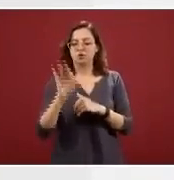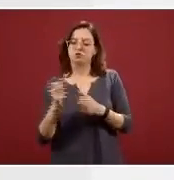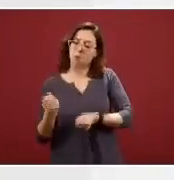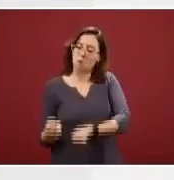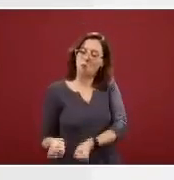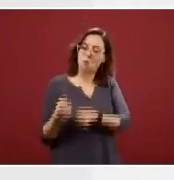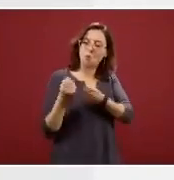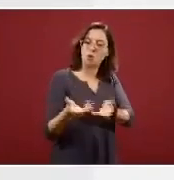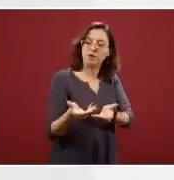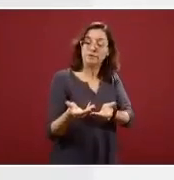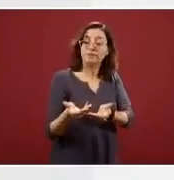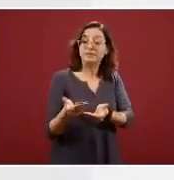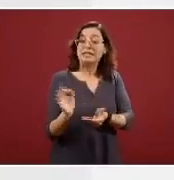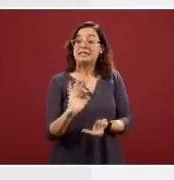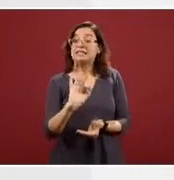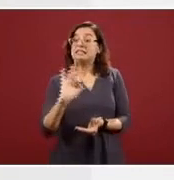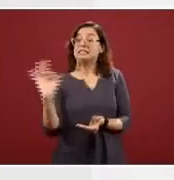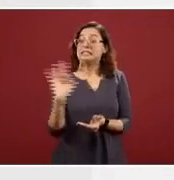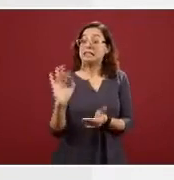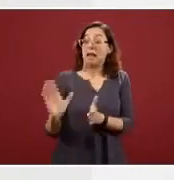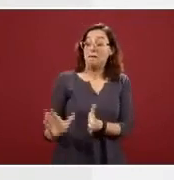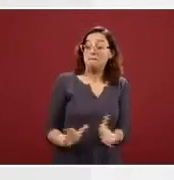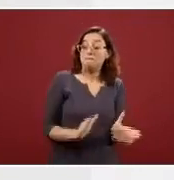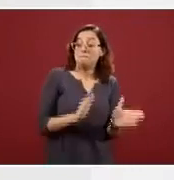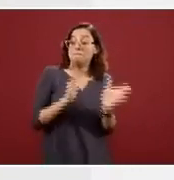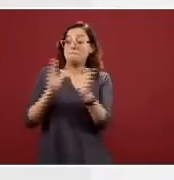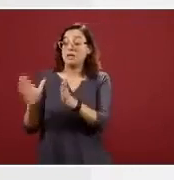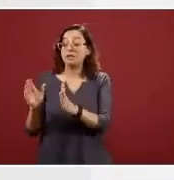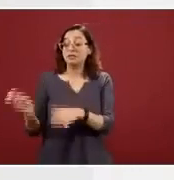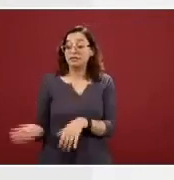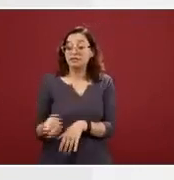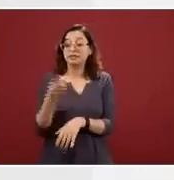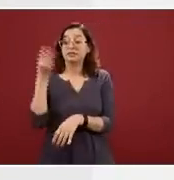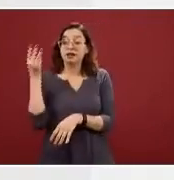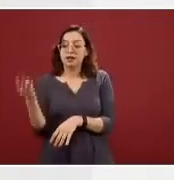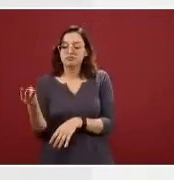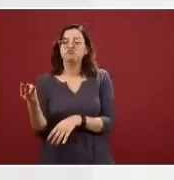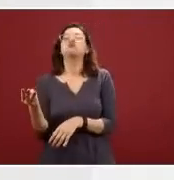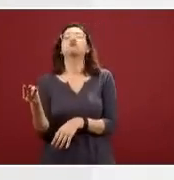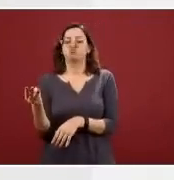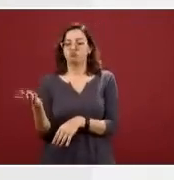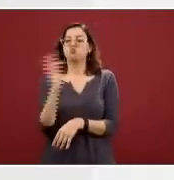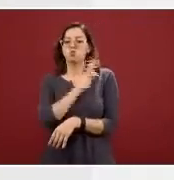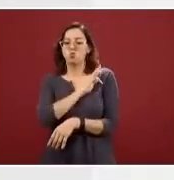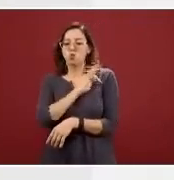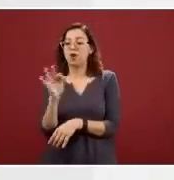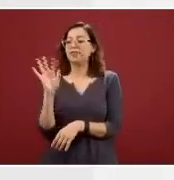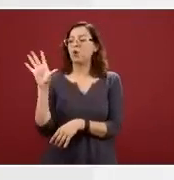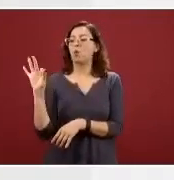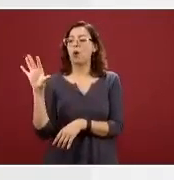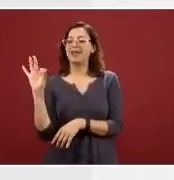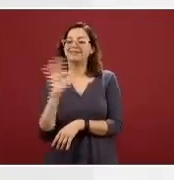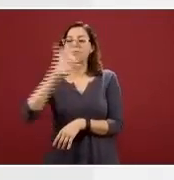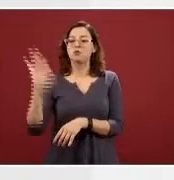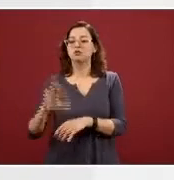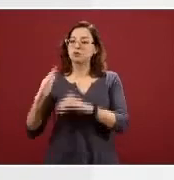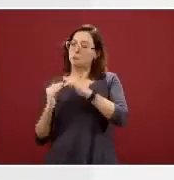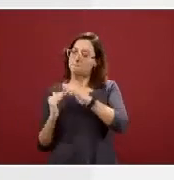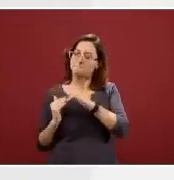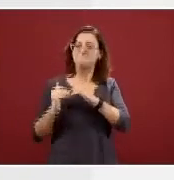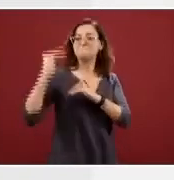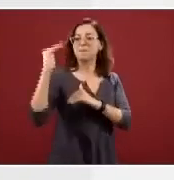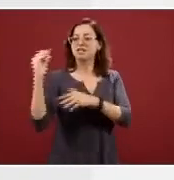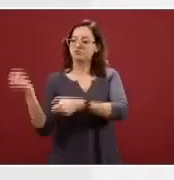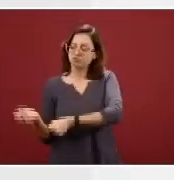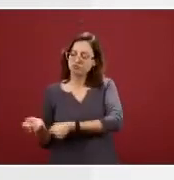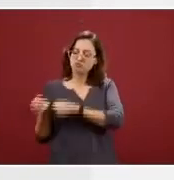un soporte para un posible escenario 3 o donde se vaya presentando, el poder distribuir 40% de esta demanda del escenario